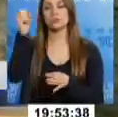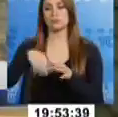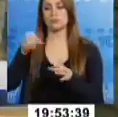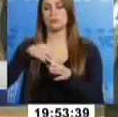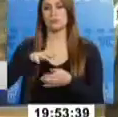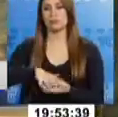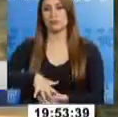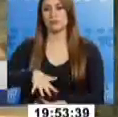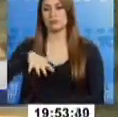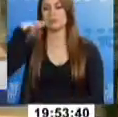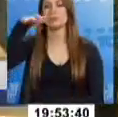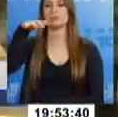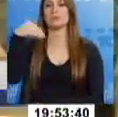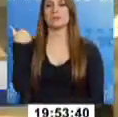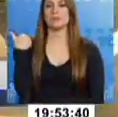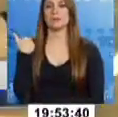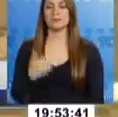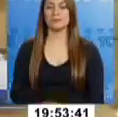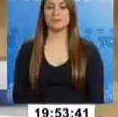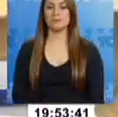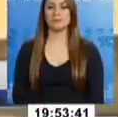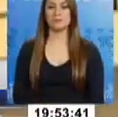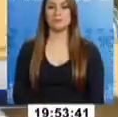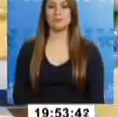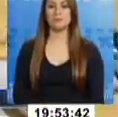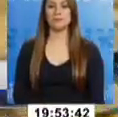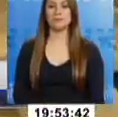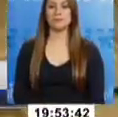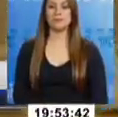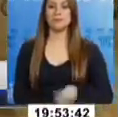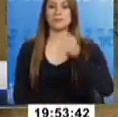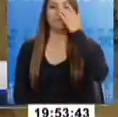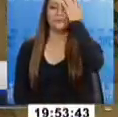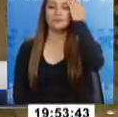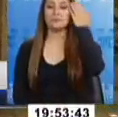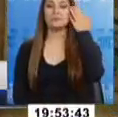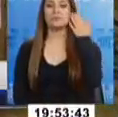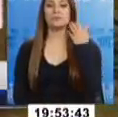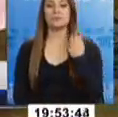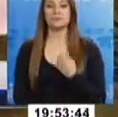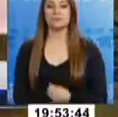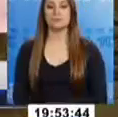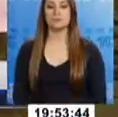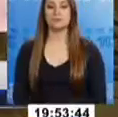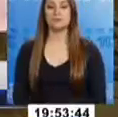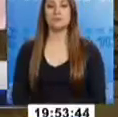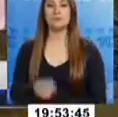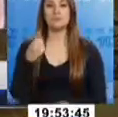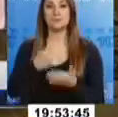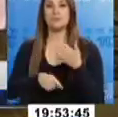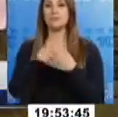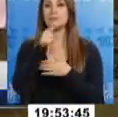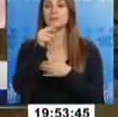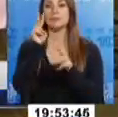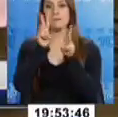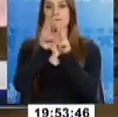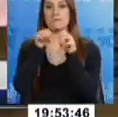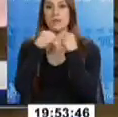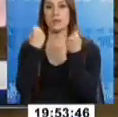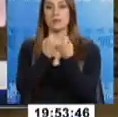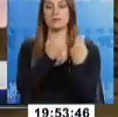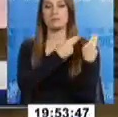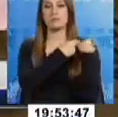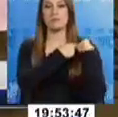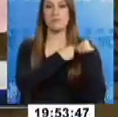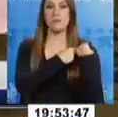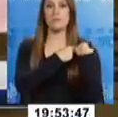cada una de ellas. Bueno, sí, y recalcar, bueno, ustedes han recibido prácticamente la posta del MIES, pero sin embargo